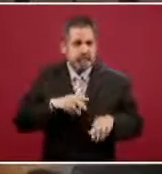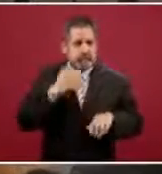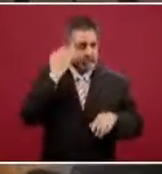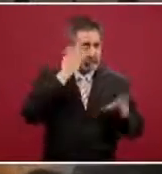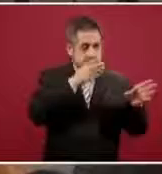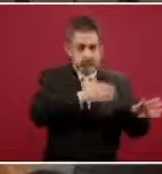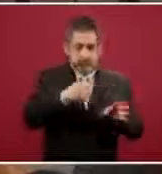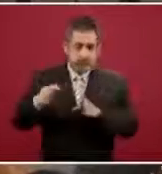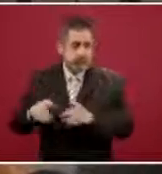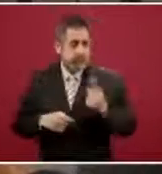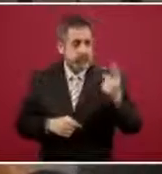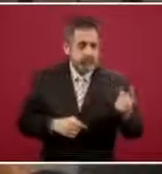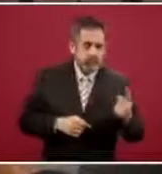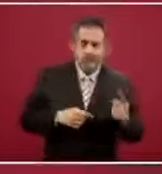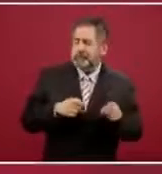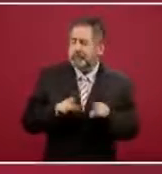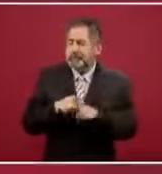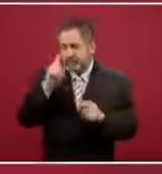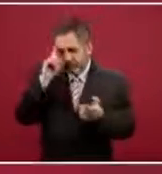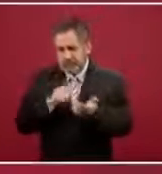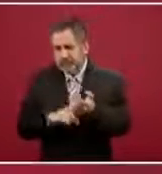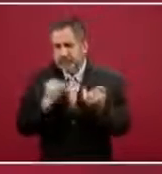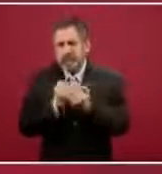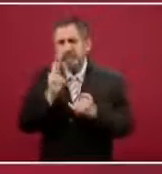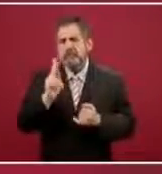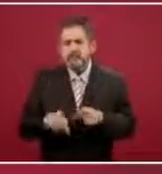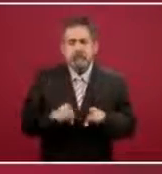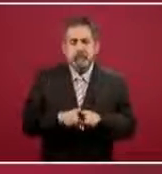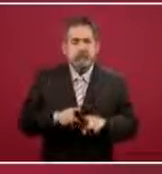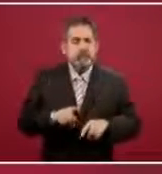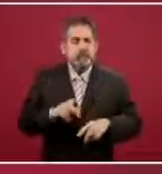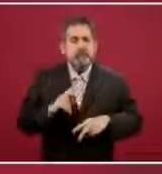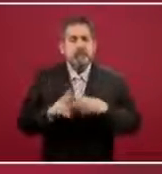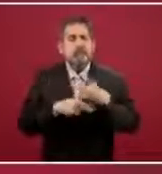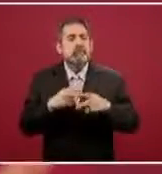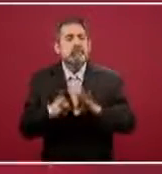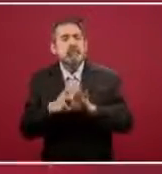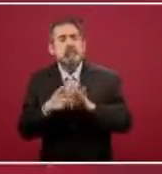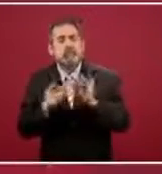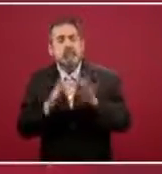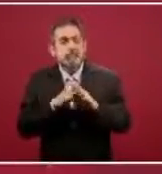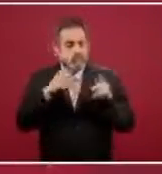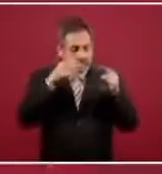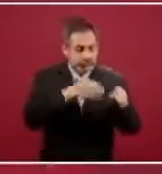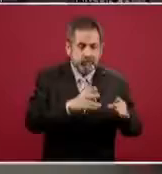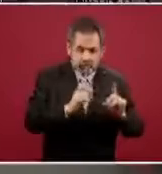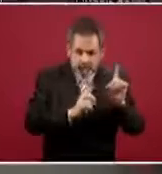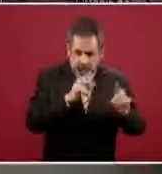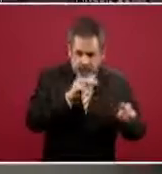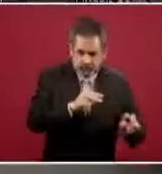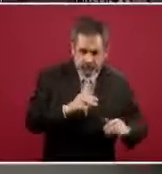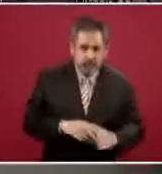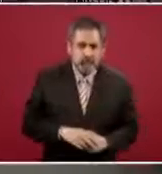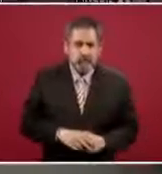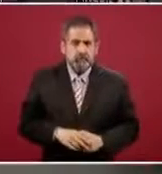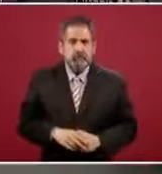seguramente es algún número pequeño de casos porque la vigilancia estaba orientada a los casos sospechosos